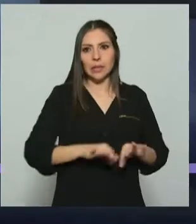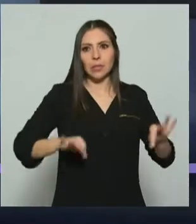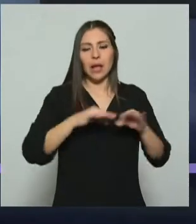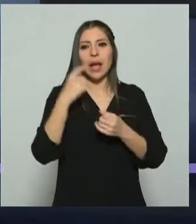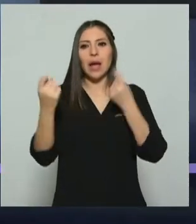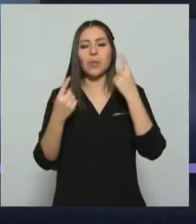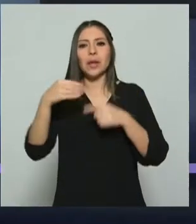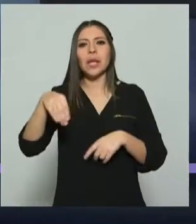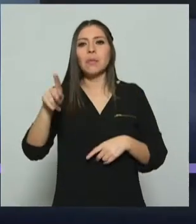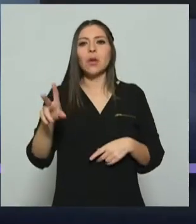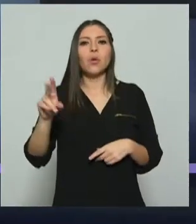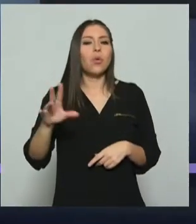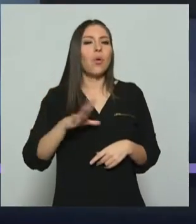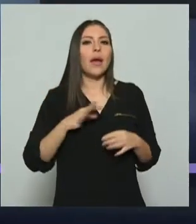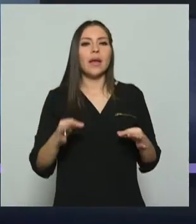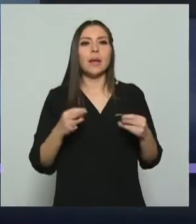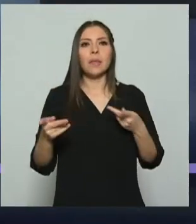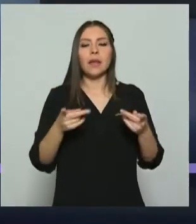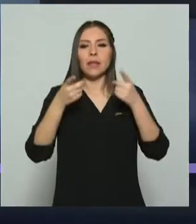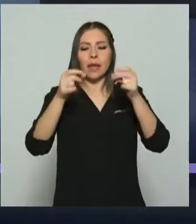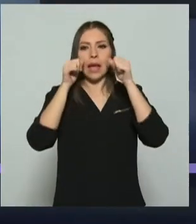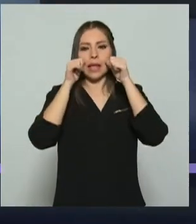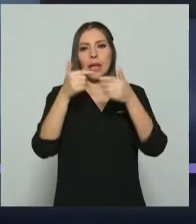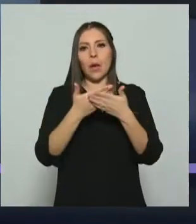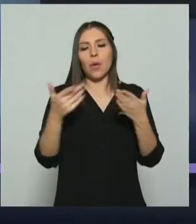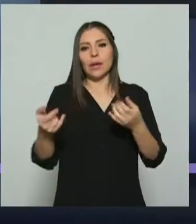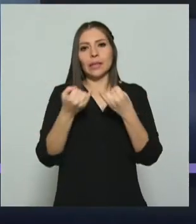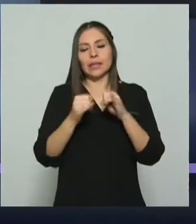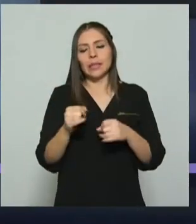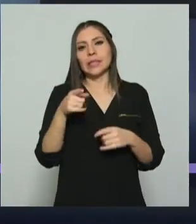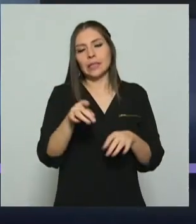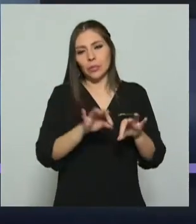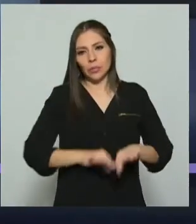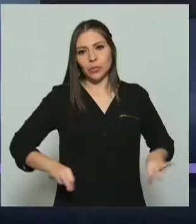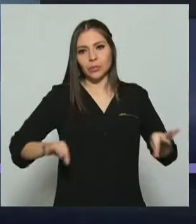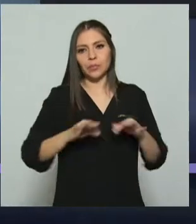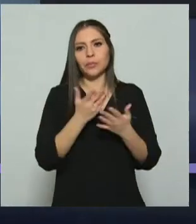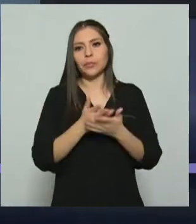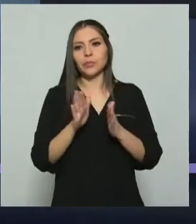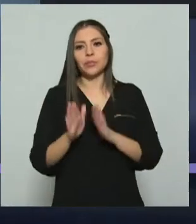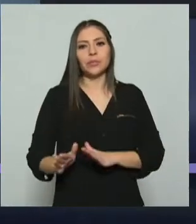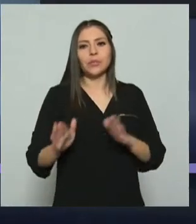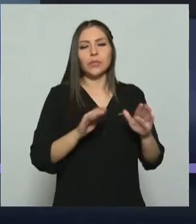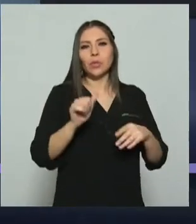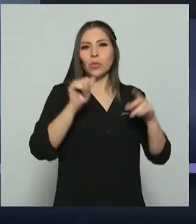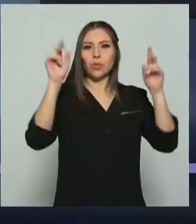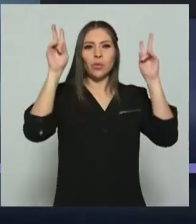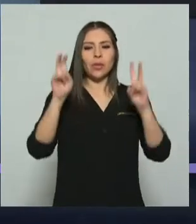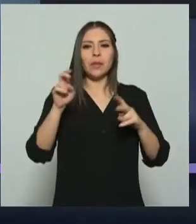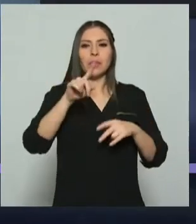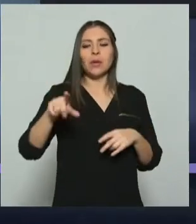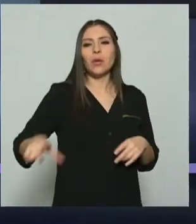para atender este tipo de delitos. Y este tema del registro de agresores